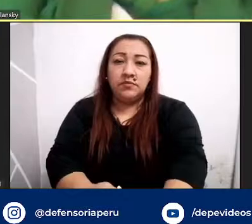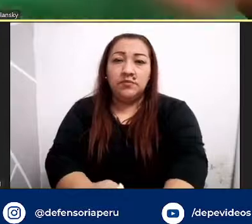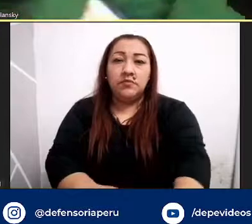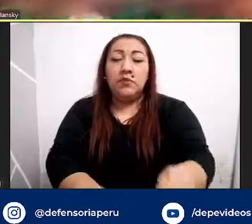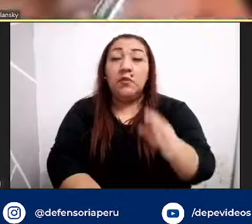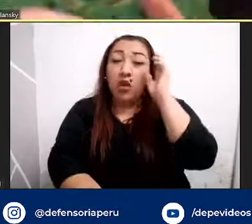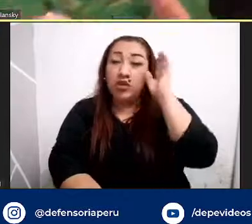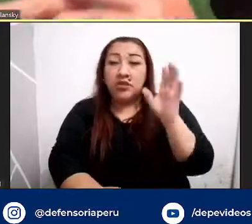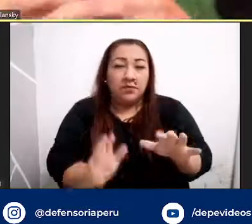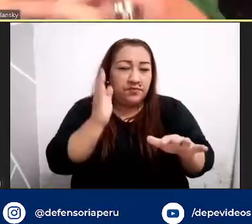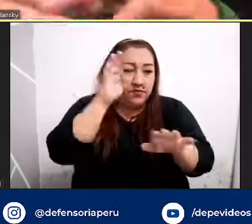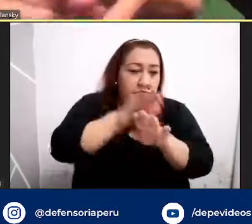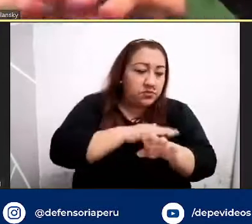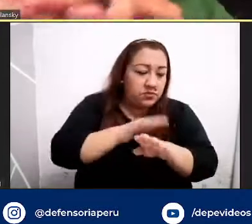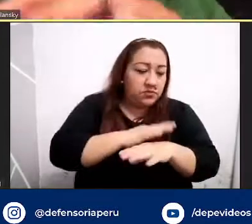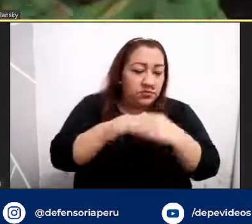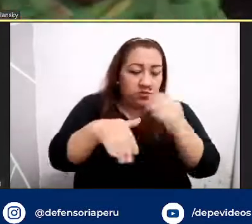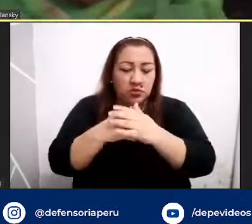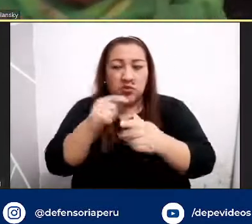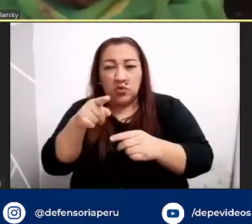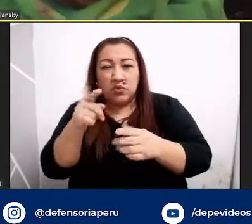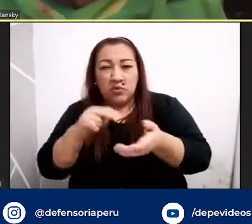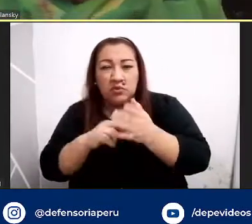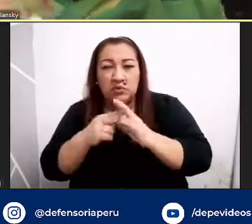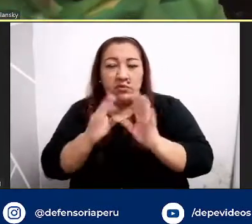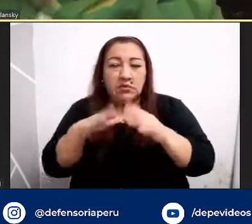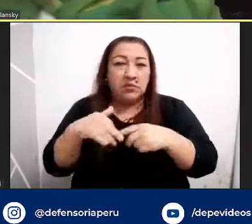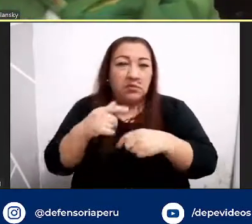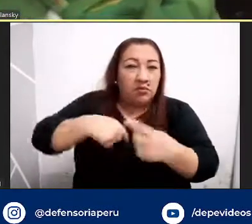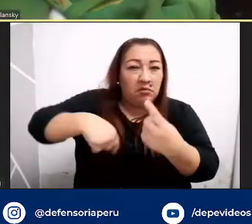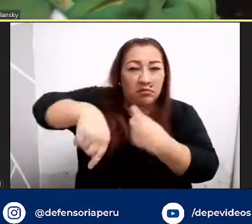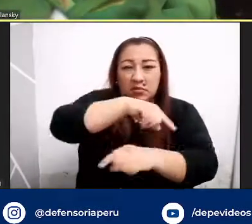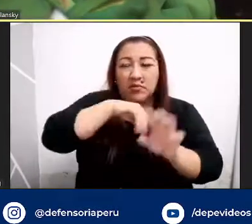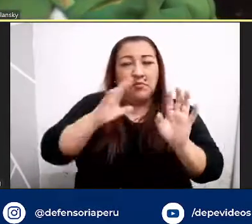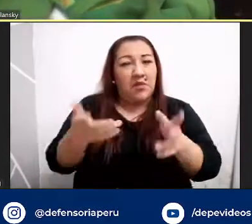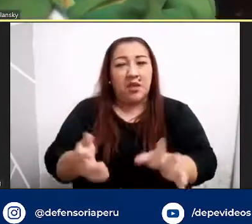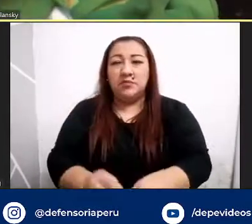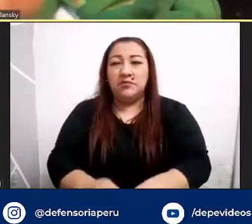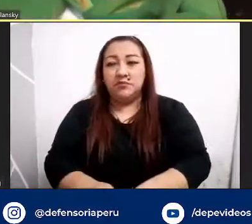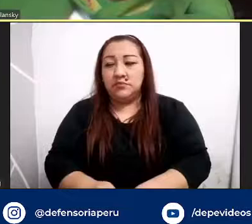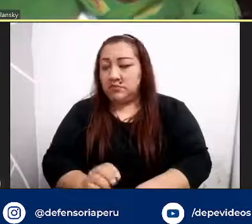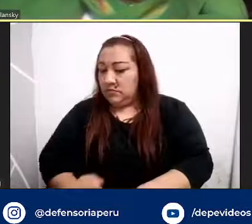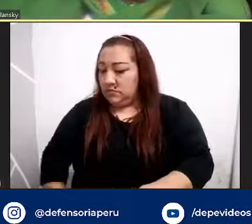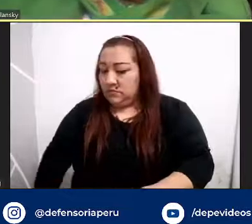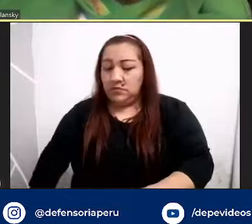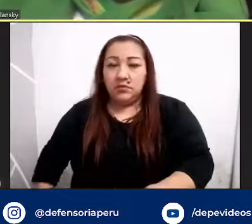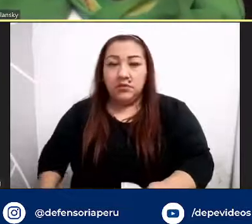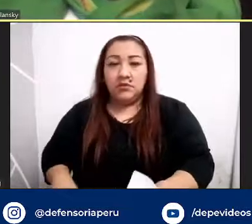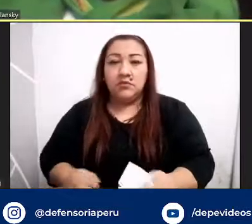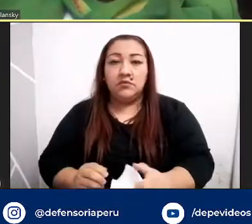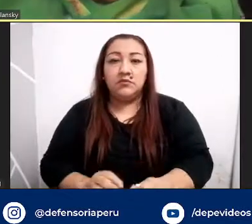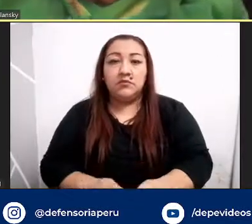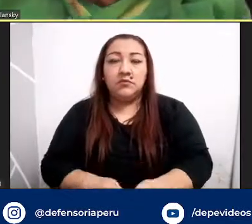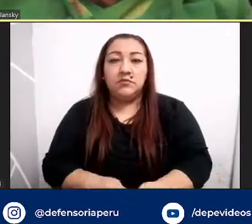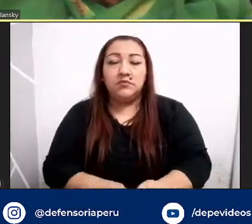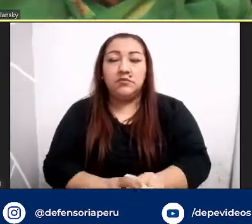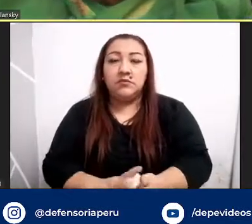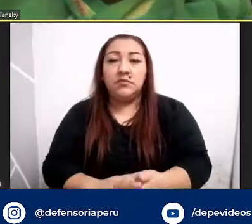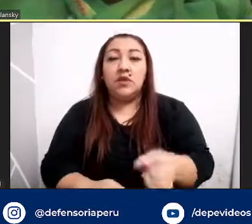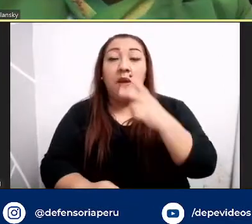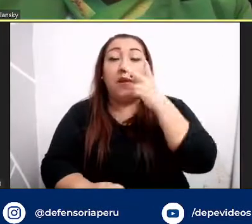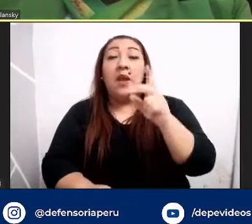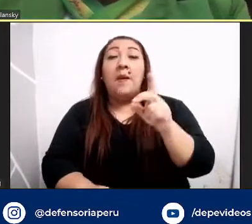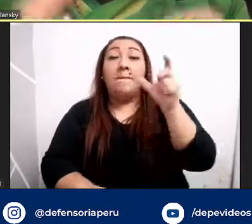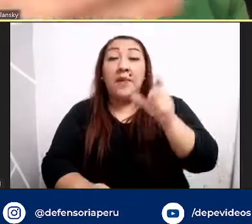lo encubre y va, todo está tejido, ¿no? Yo tengo que hacer a veces peritajes de gente,